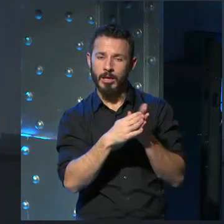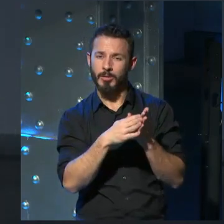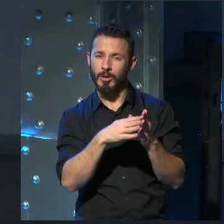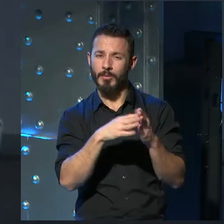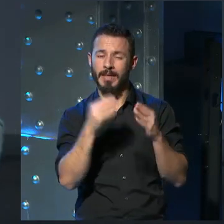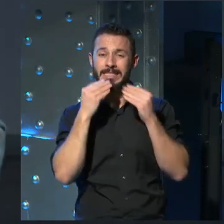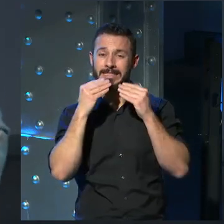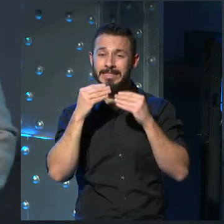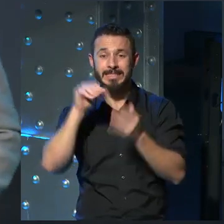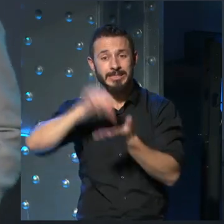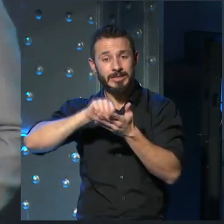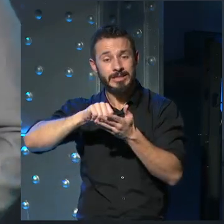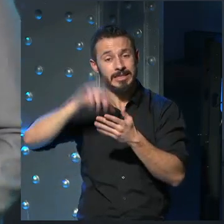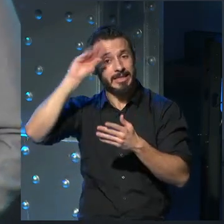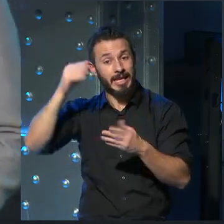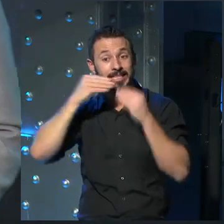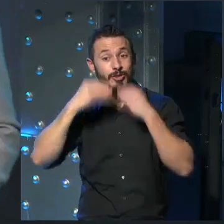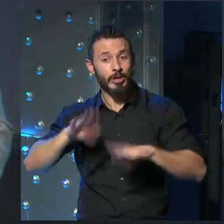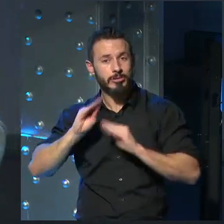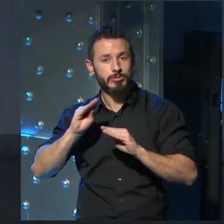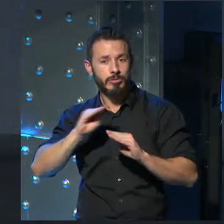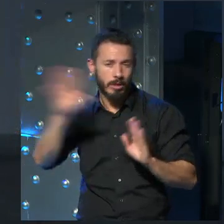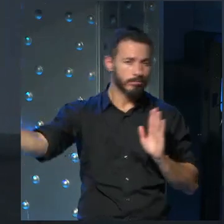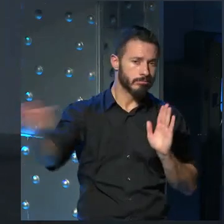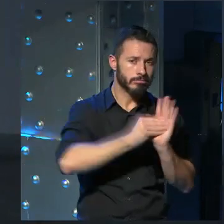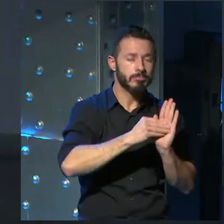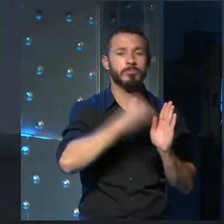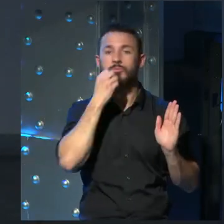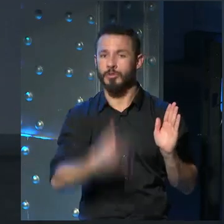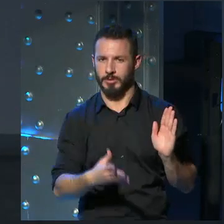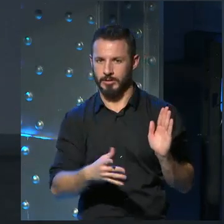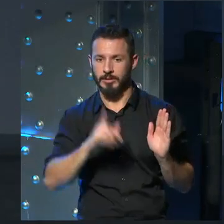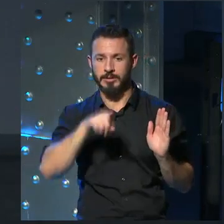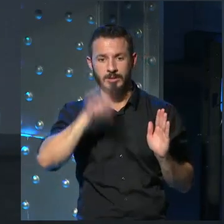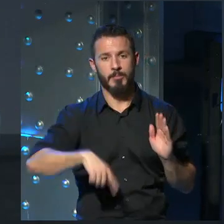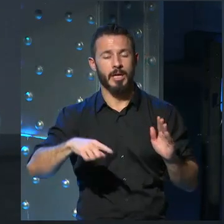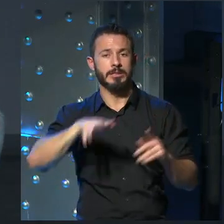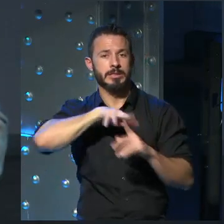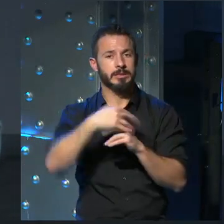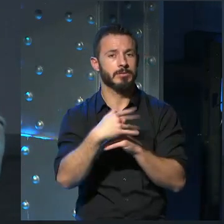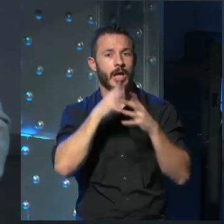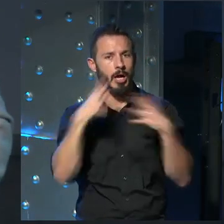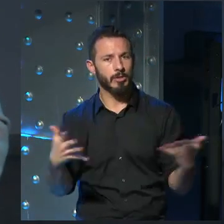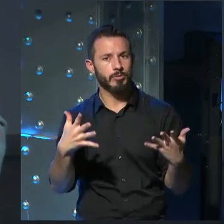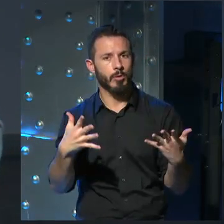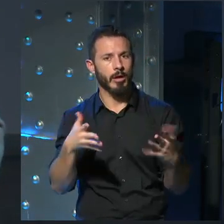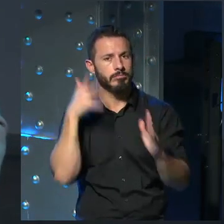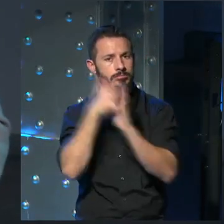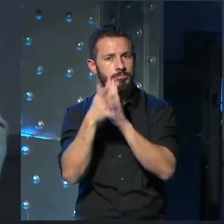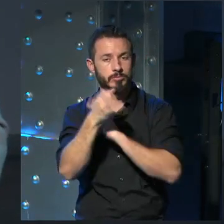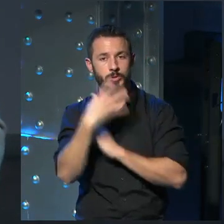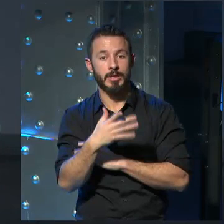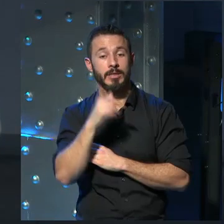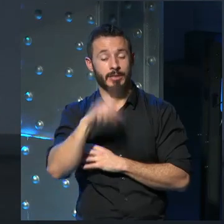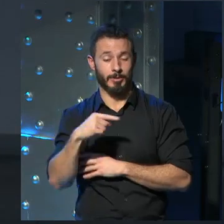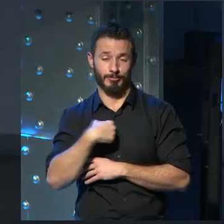que es la historia de las ciudades inteligentes y el momento en el que estamos. Así que puede considerarse que también estoy aquí como